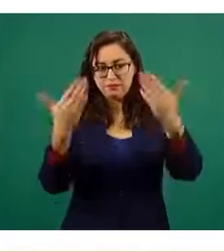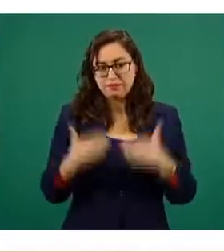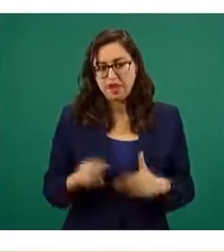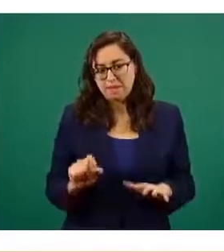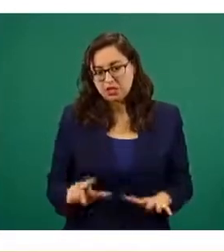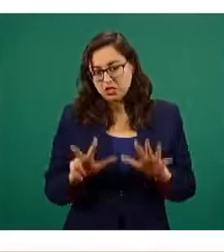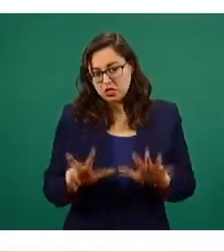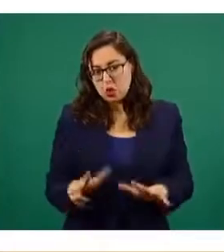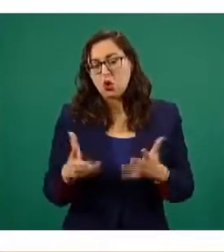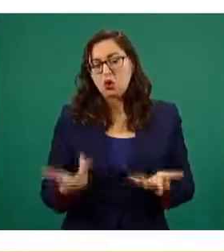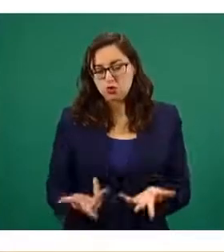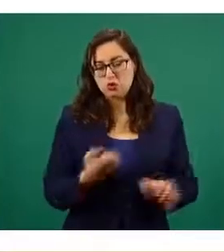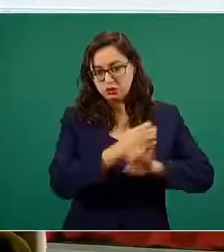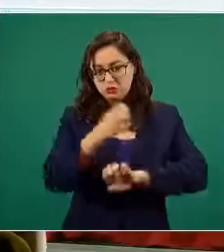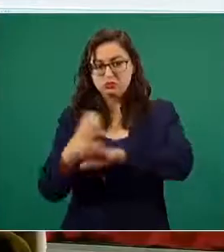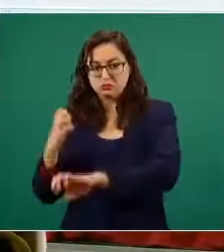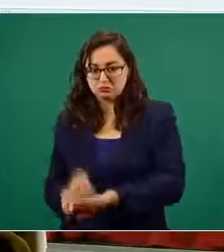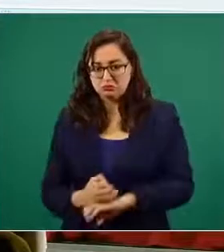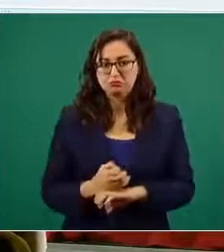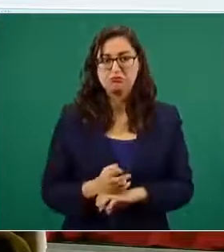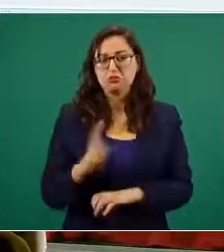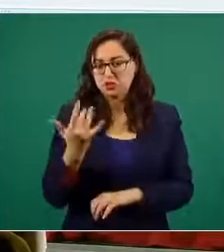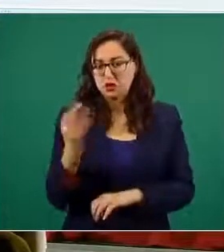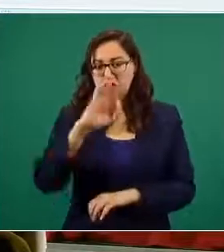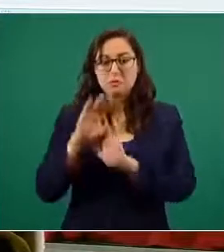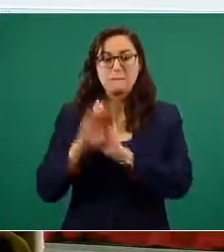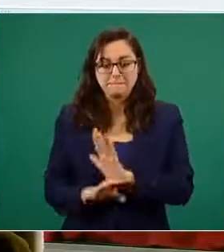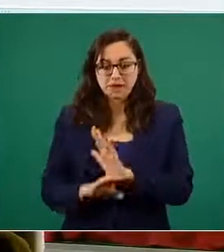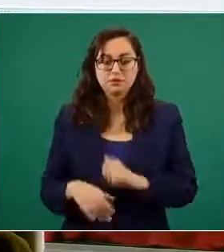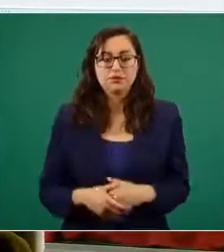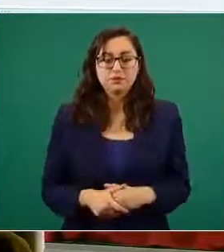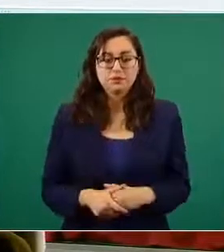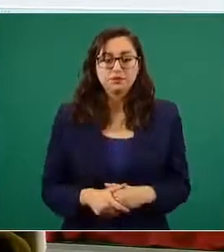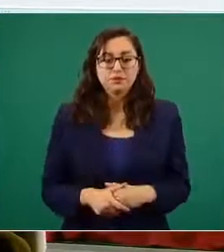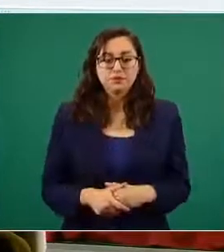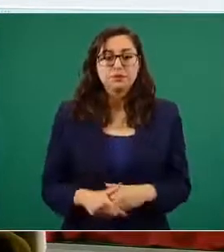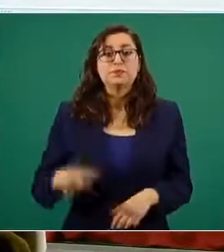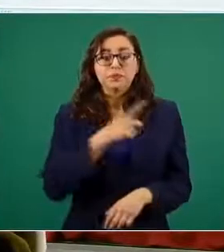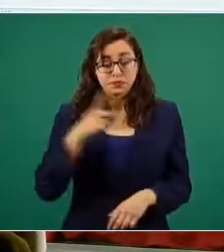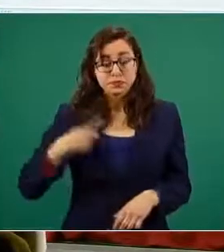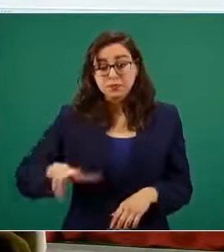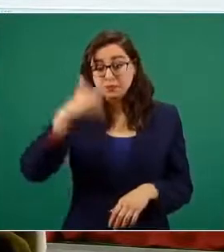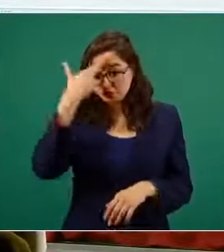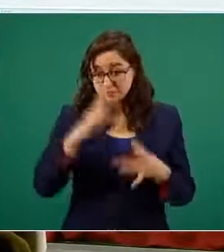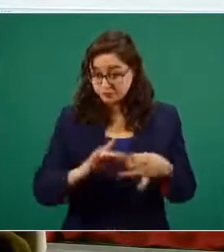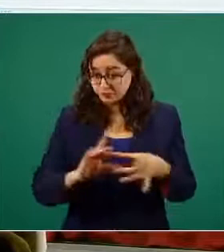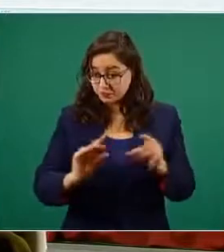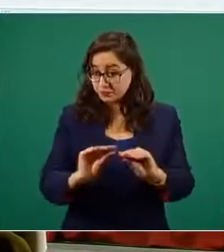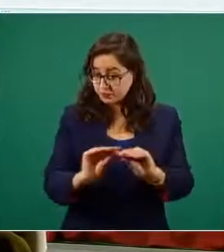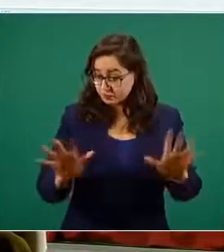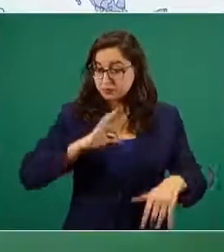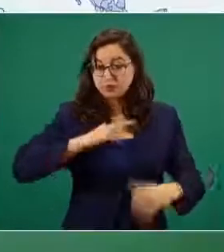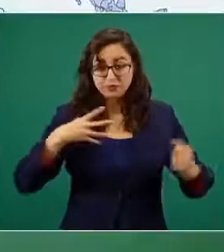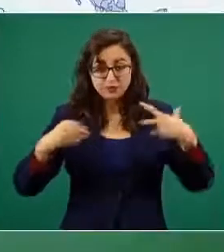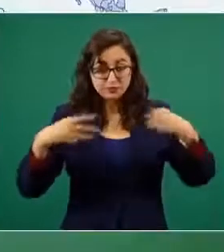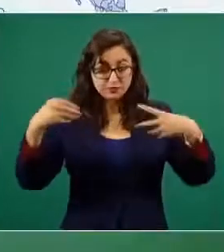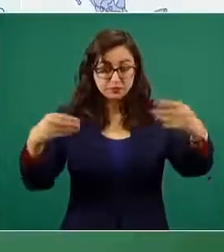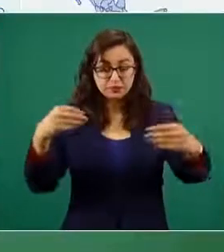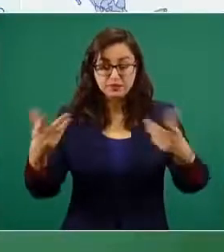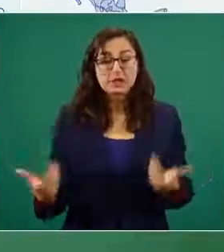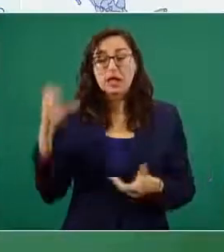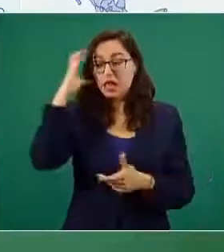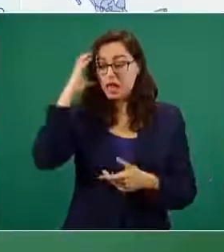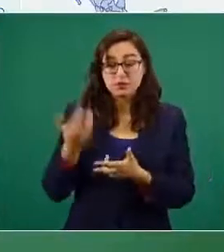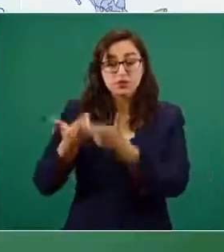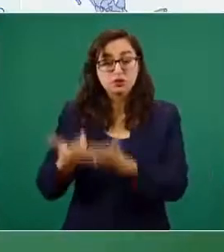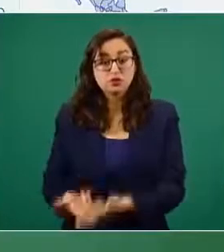restantes, 28 de 32, tienen ocupaciones inferiores al 50%. Recordamos aquí, para una comprensión más exacta del manejo de la epidemia, que el objetivo de tener